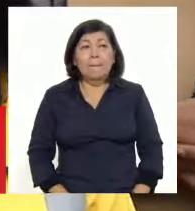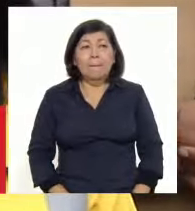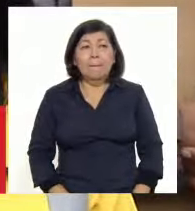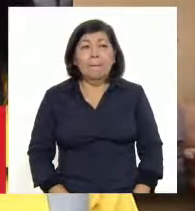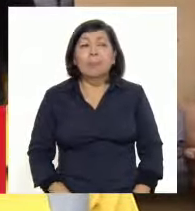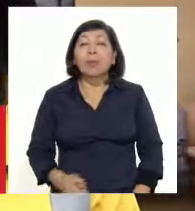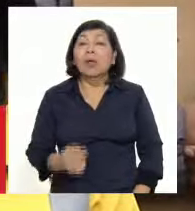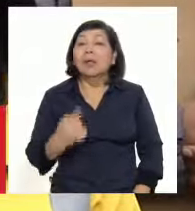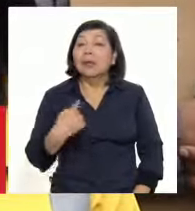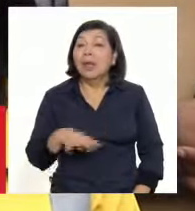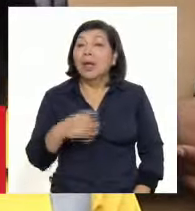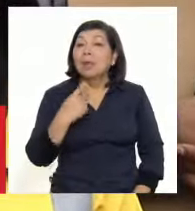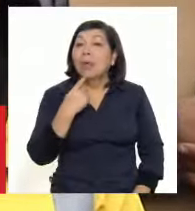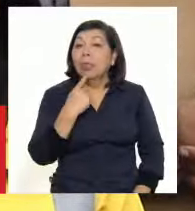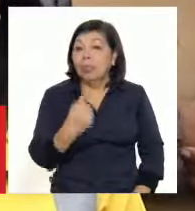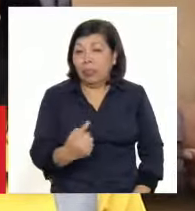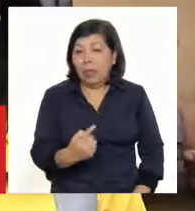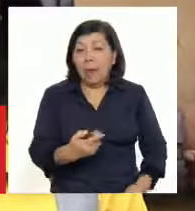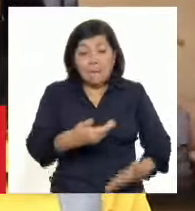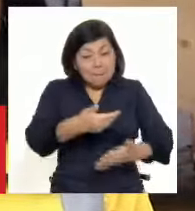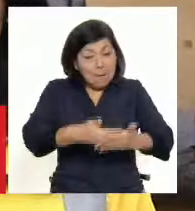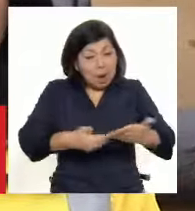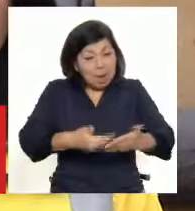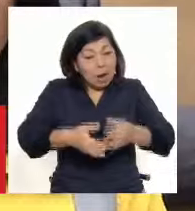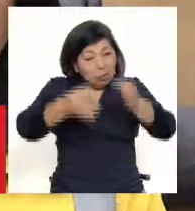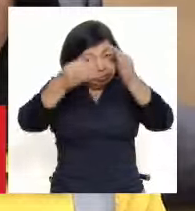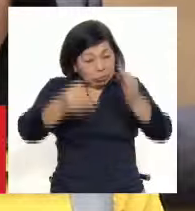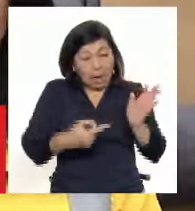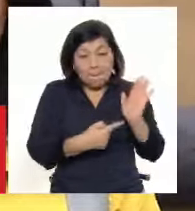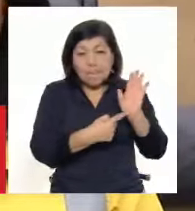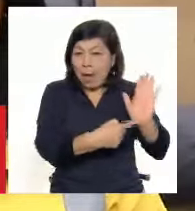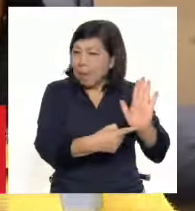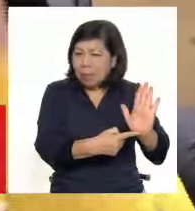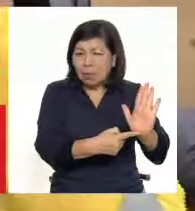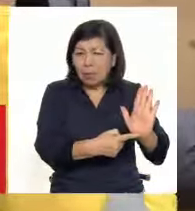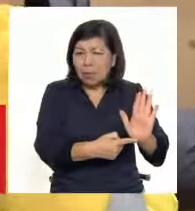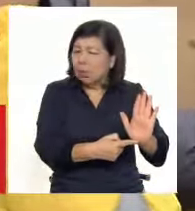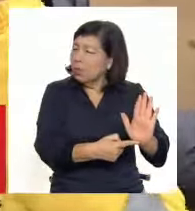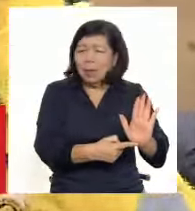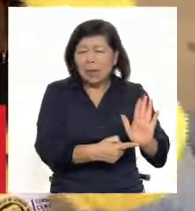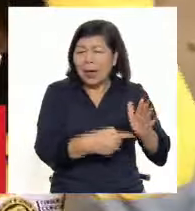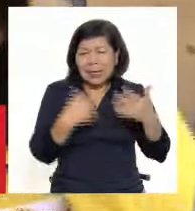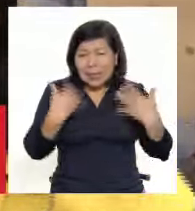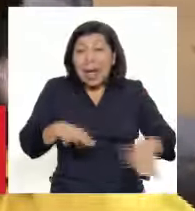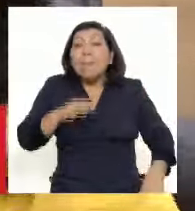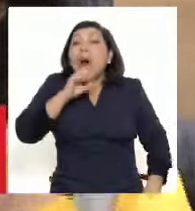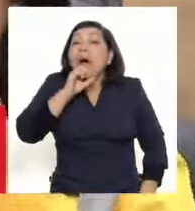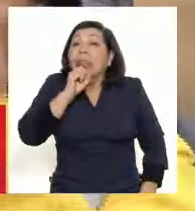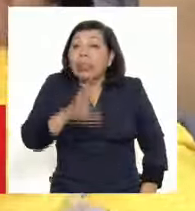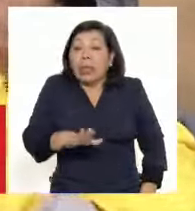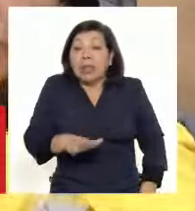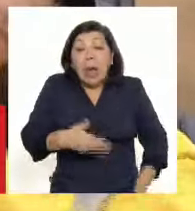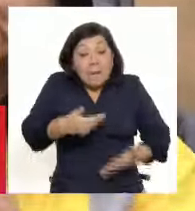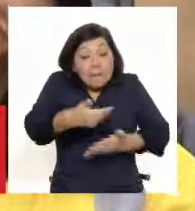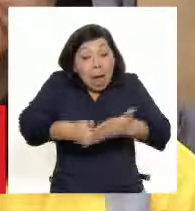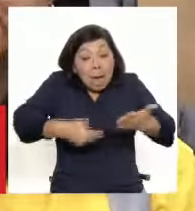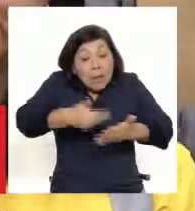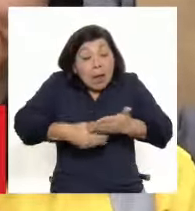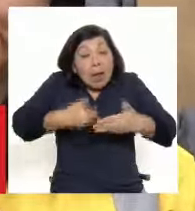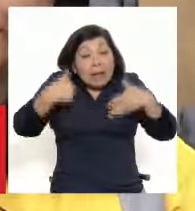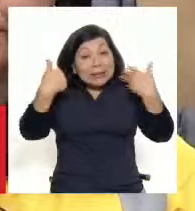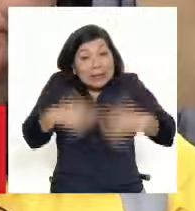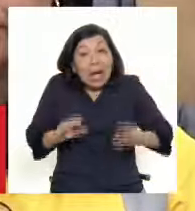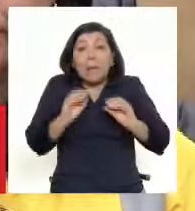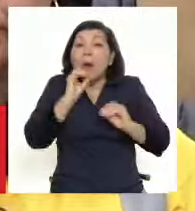ejecutar? Nosotros ya hemos presentado documentación formal. No son afirmaciones. Nosotros en la documentación formal